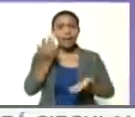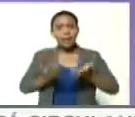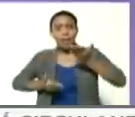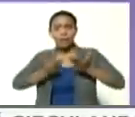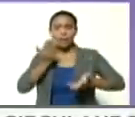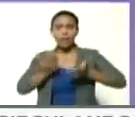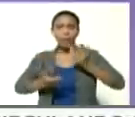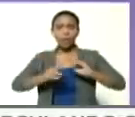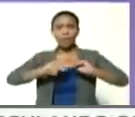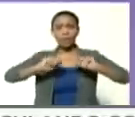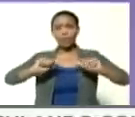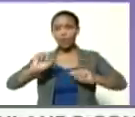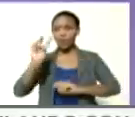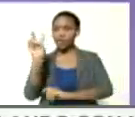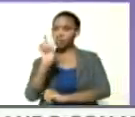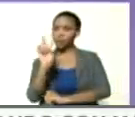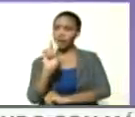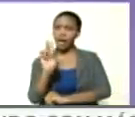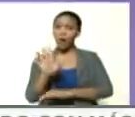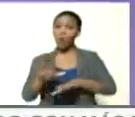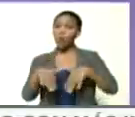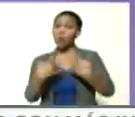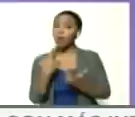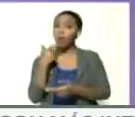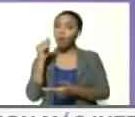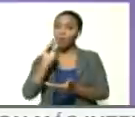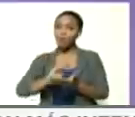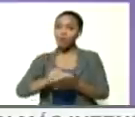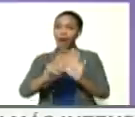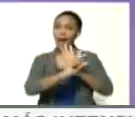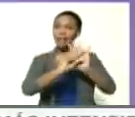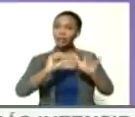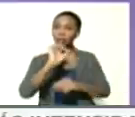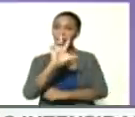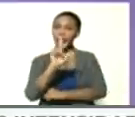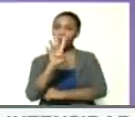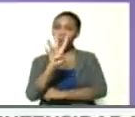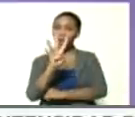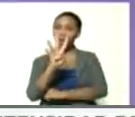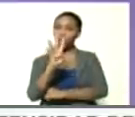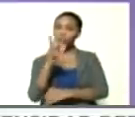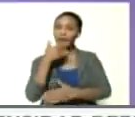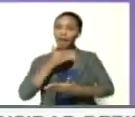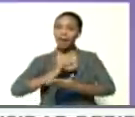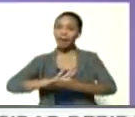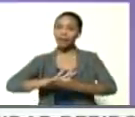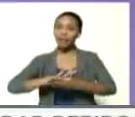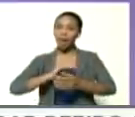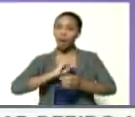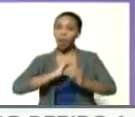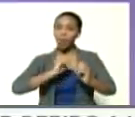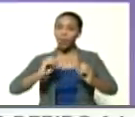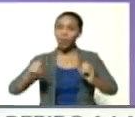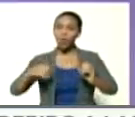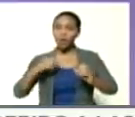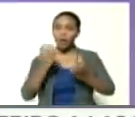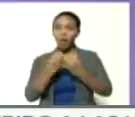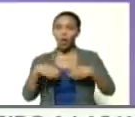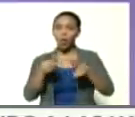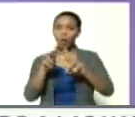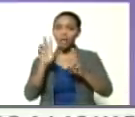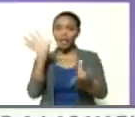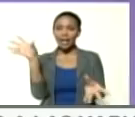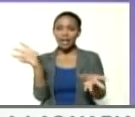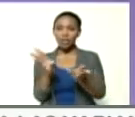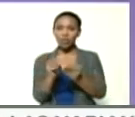estabilidad en territorio venezolano, tal como lo establece el artículo 34 de la Carta de la Organización de las Naciones Unidas. Con este